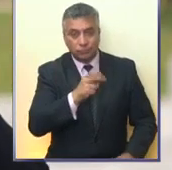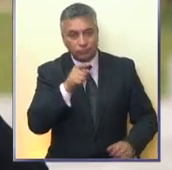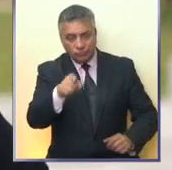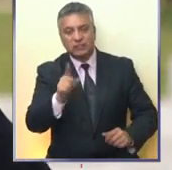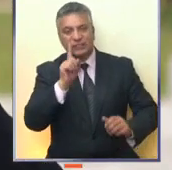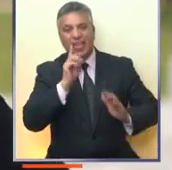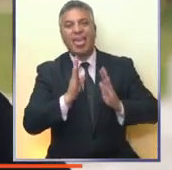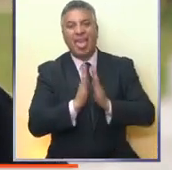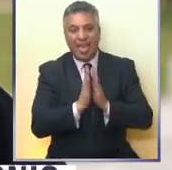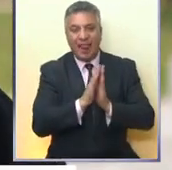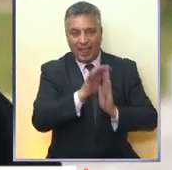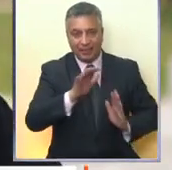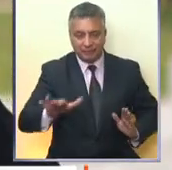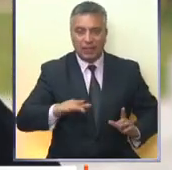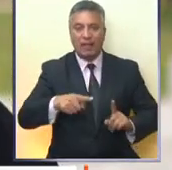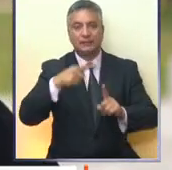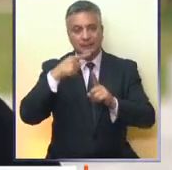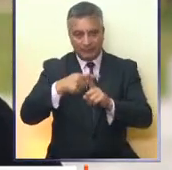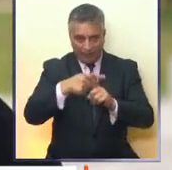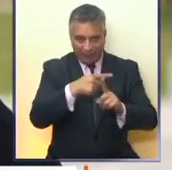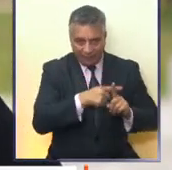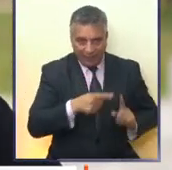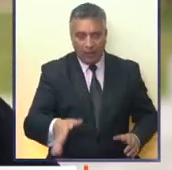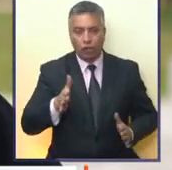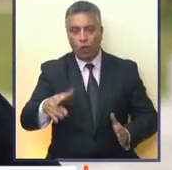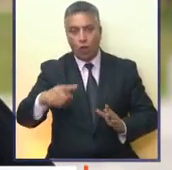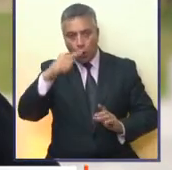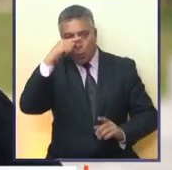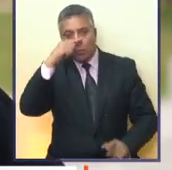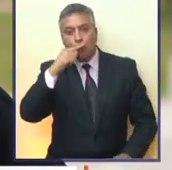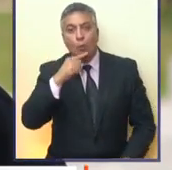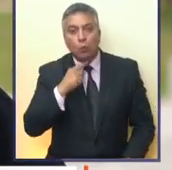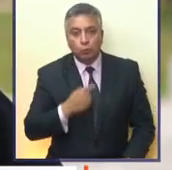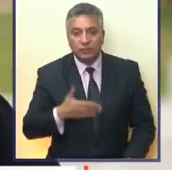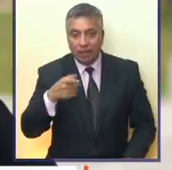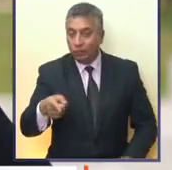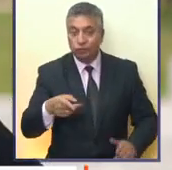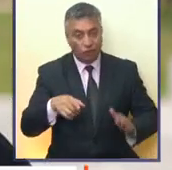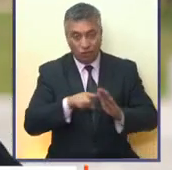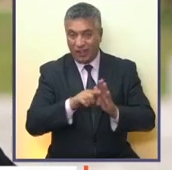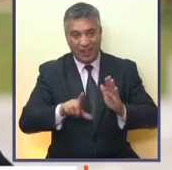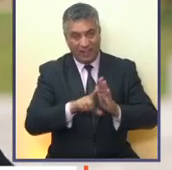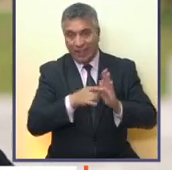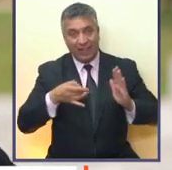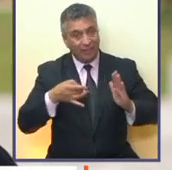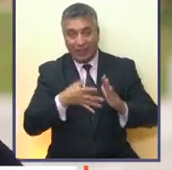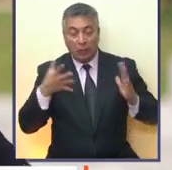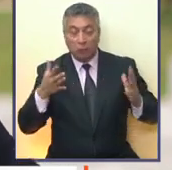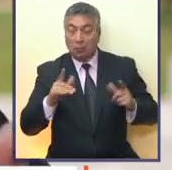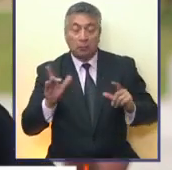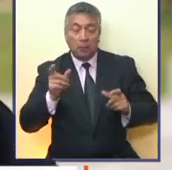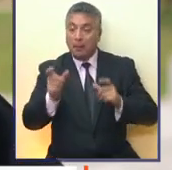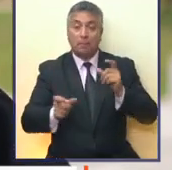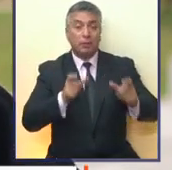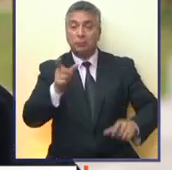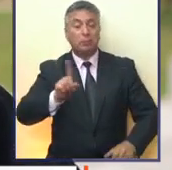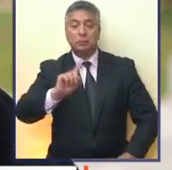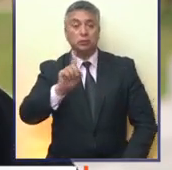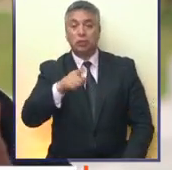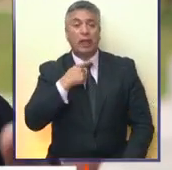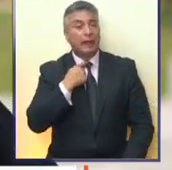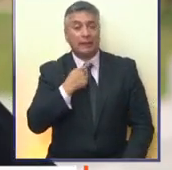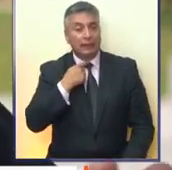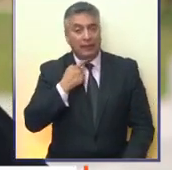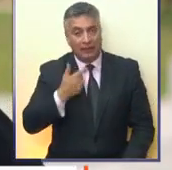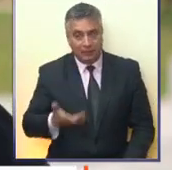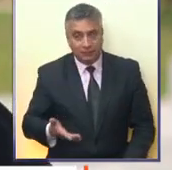los cementerios, los museos. Pero son delitos invisibles, delitos que a la gente en general no les interesa.